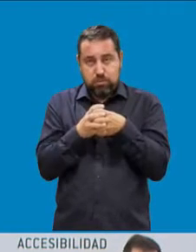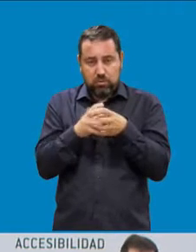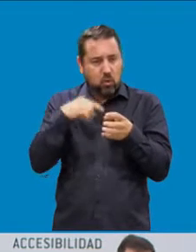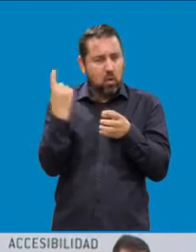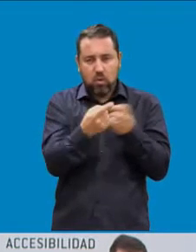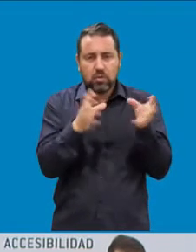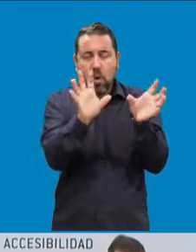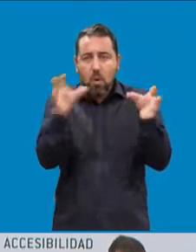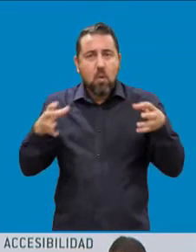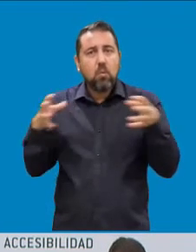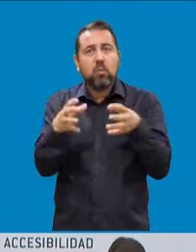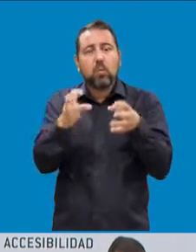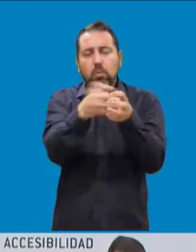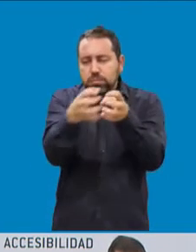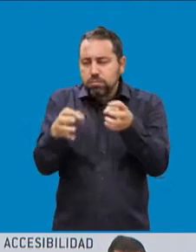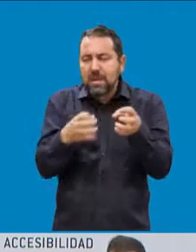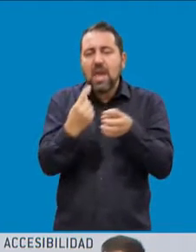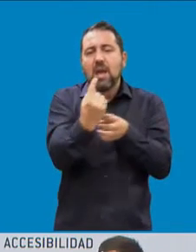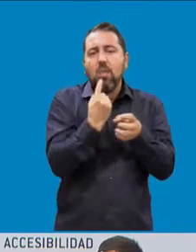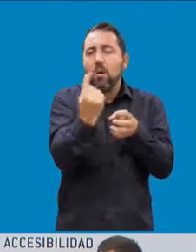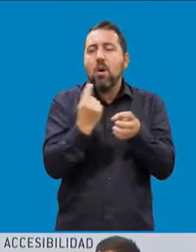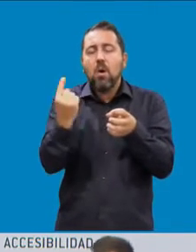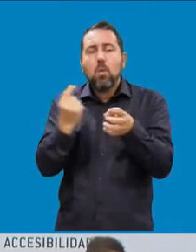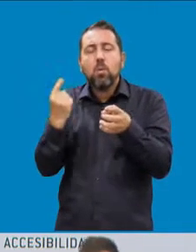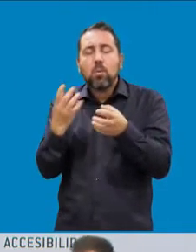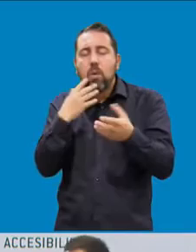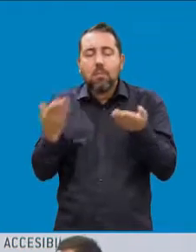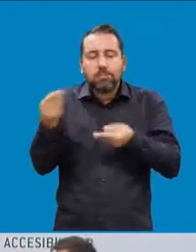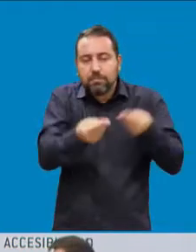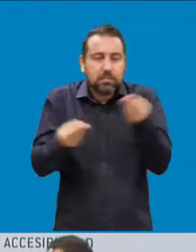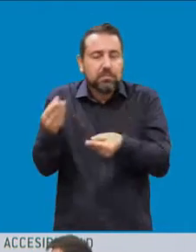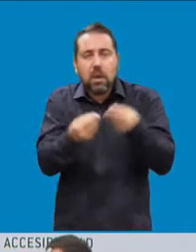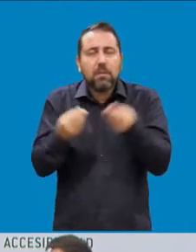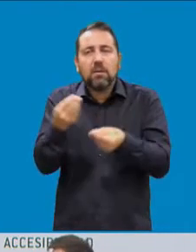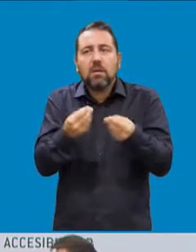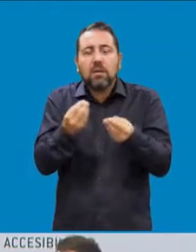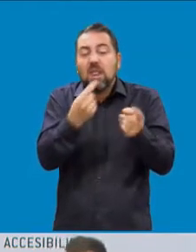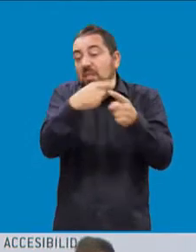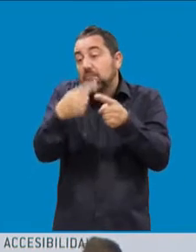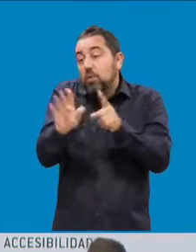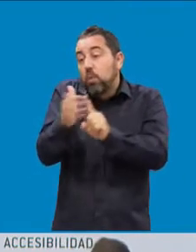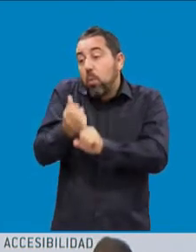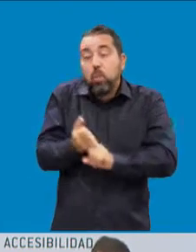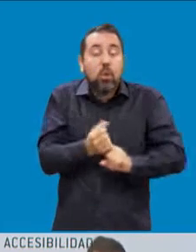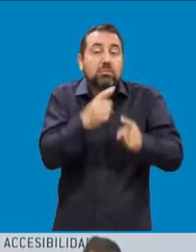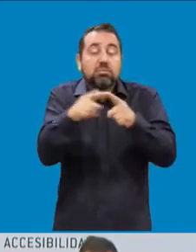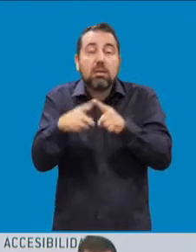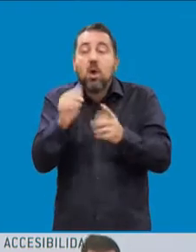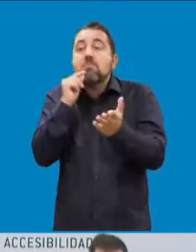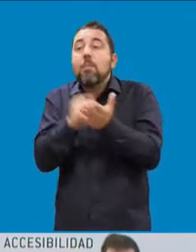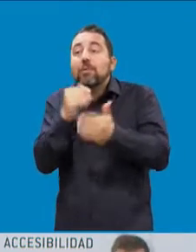sido desarrollado por este grupo en conjunto y cada uno ha ido aportando distintas